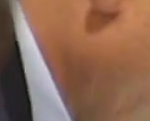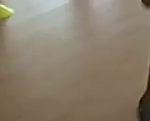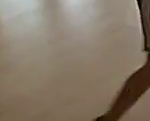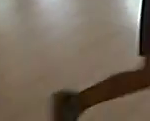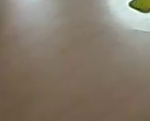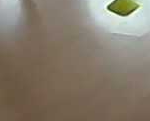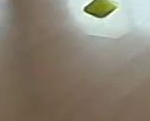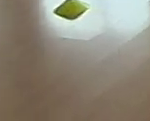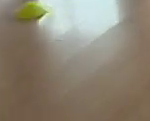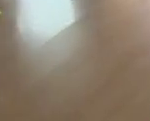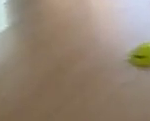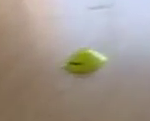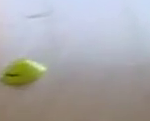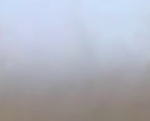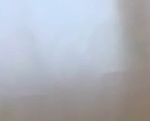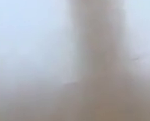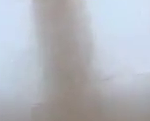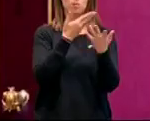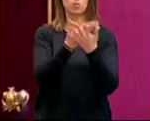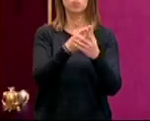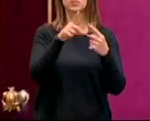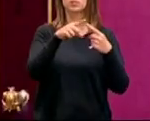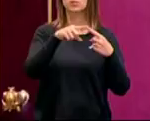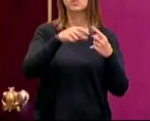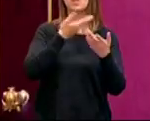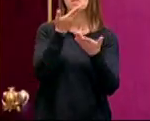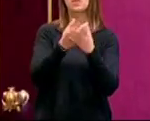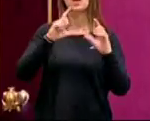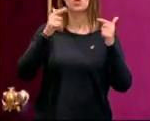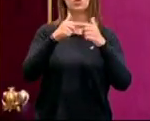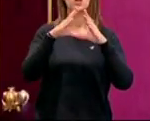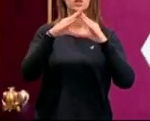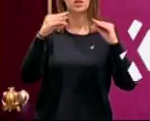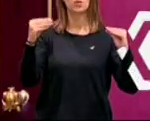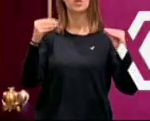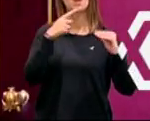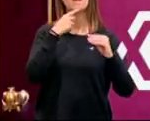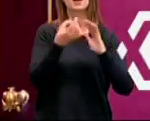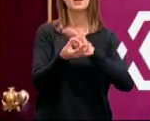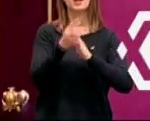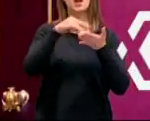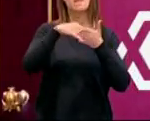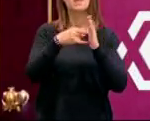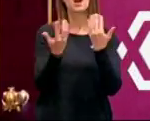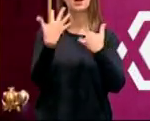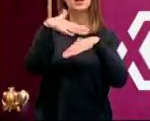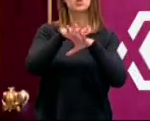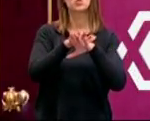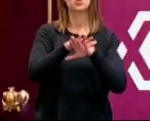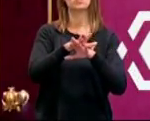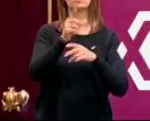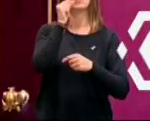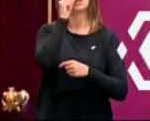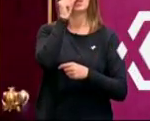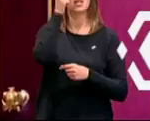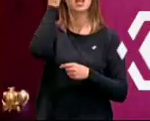Junta para que desarrolle esta estrategia. Instar a la Junta de Andalucía de abordar un plan para la inclusión de los menores con dislexia